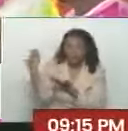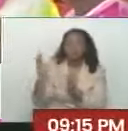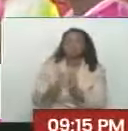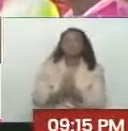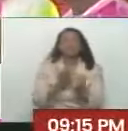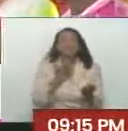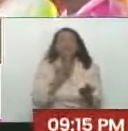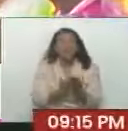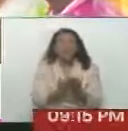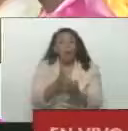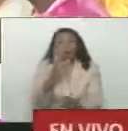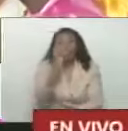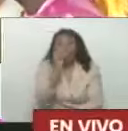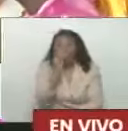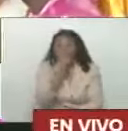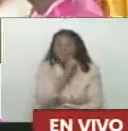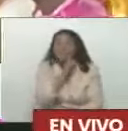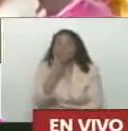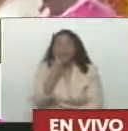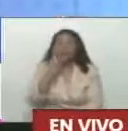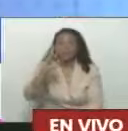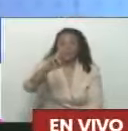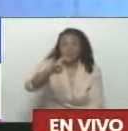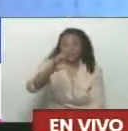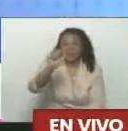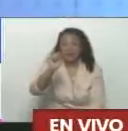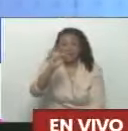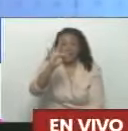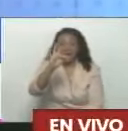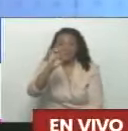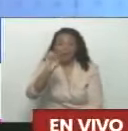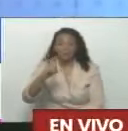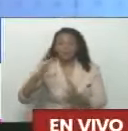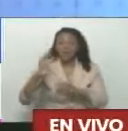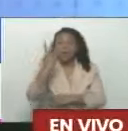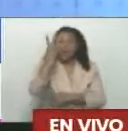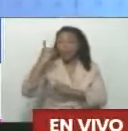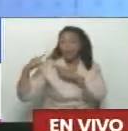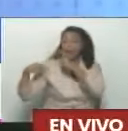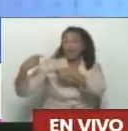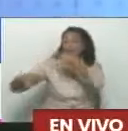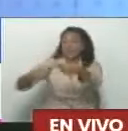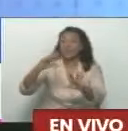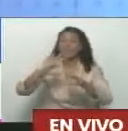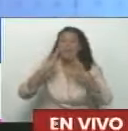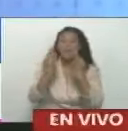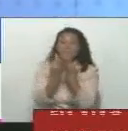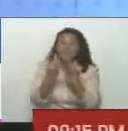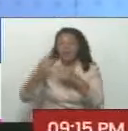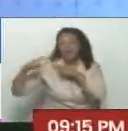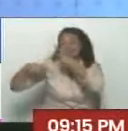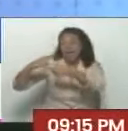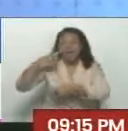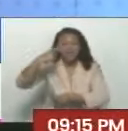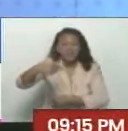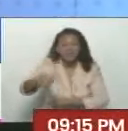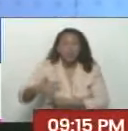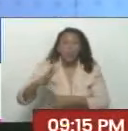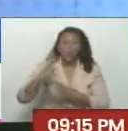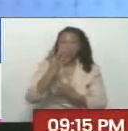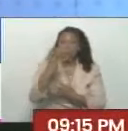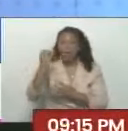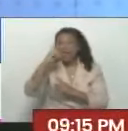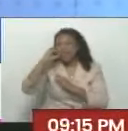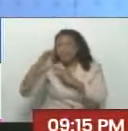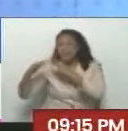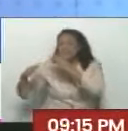José Rafael es parte de la cuarta generación familiar que desarrolla esta tradición. Tiene mucho que